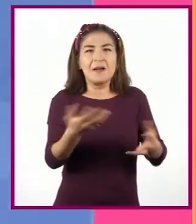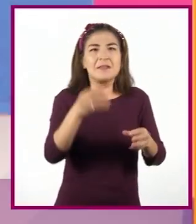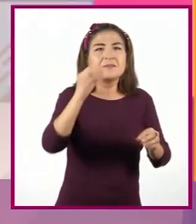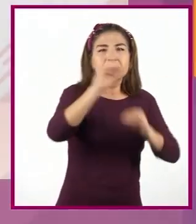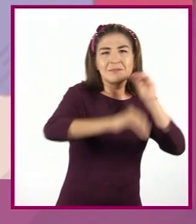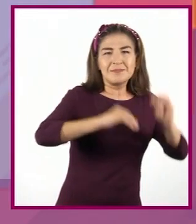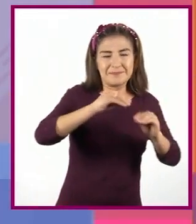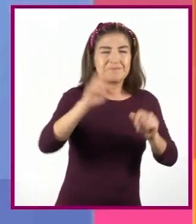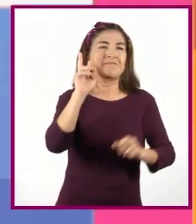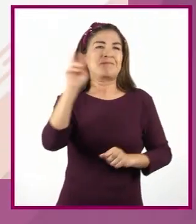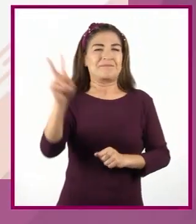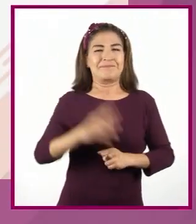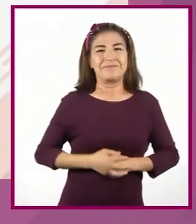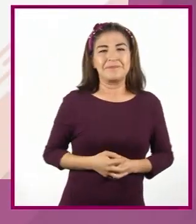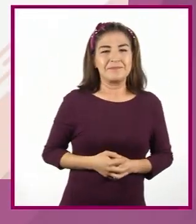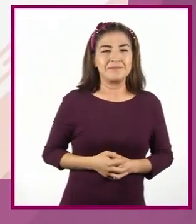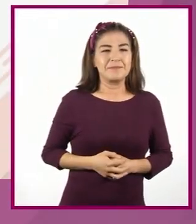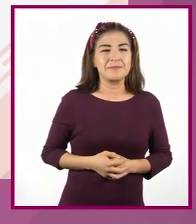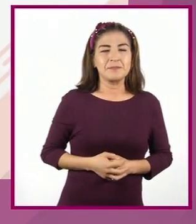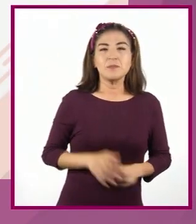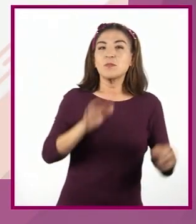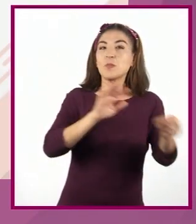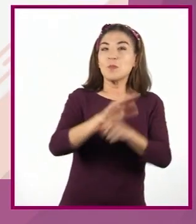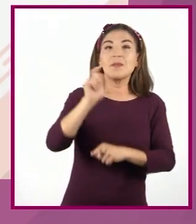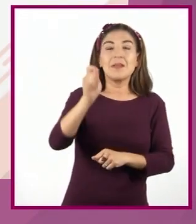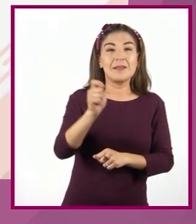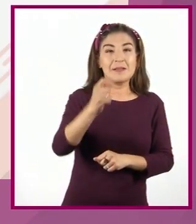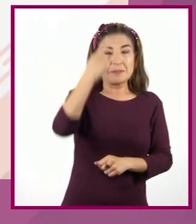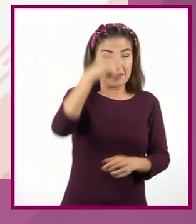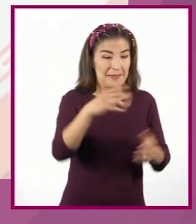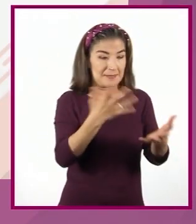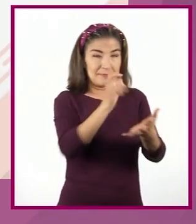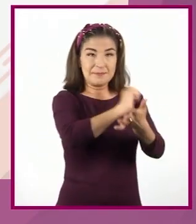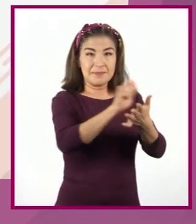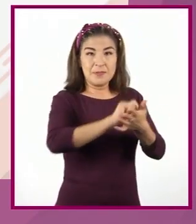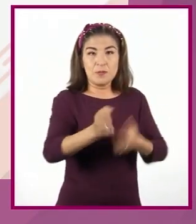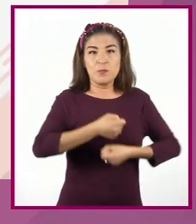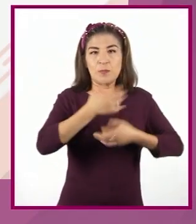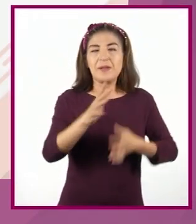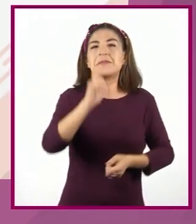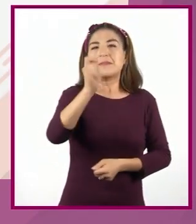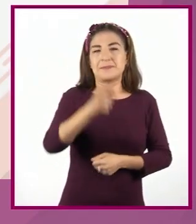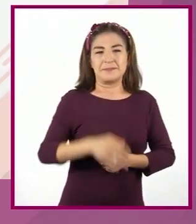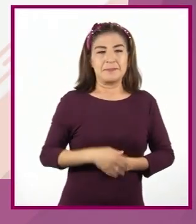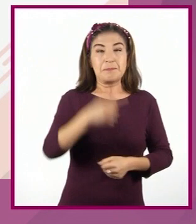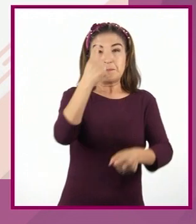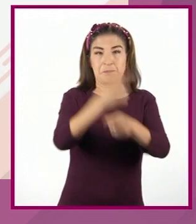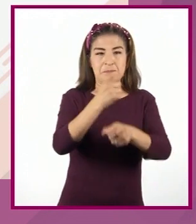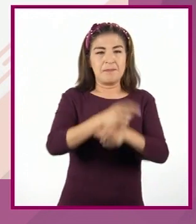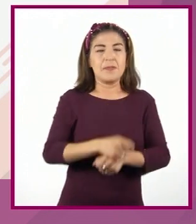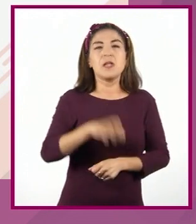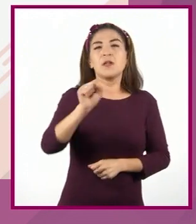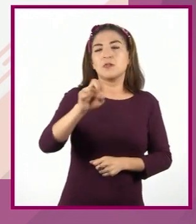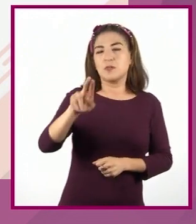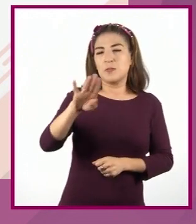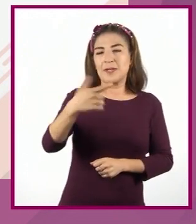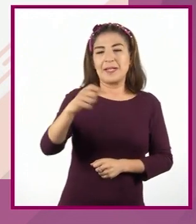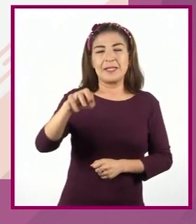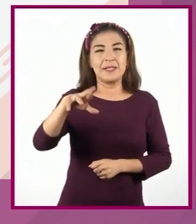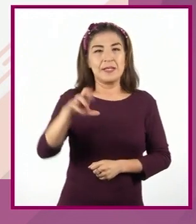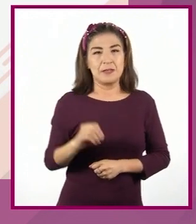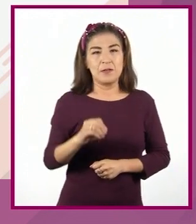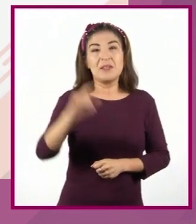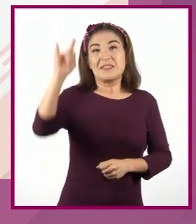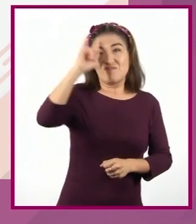Veamos. Los aspectos a observar para escribir un cuento son: 1. Elegir un subgénero: